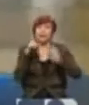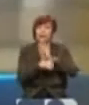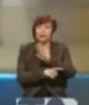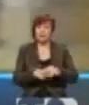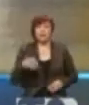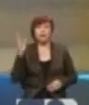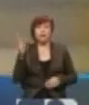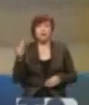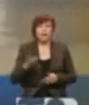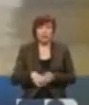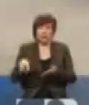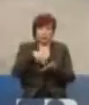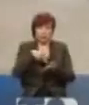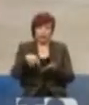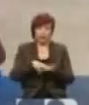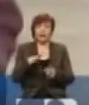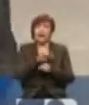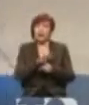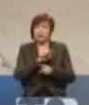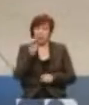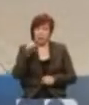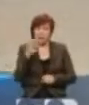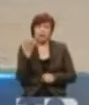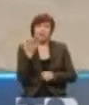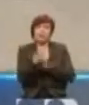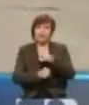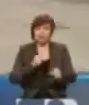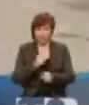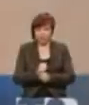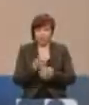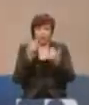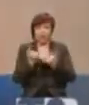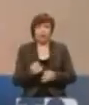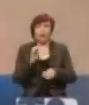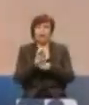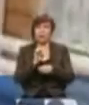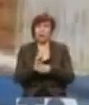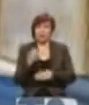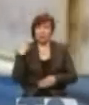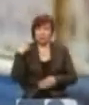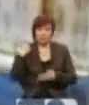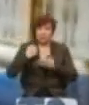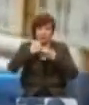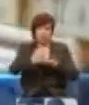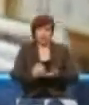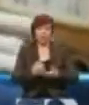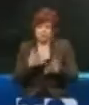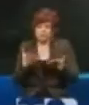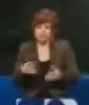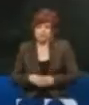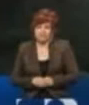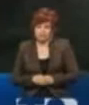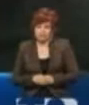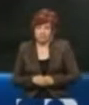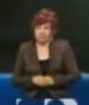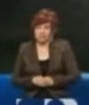15 años y es ahora que decide hablar aun cuando la justicia en Ecuador le ofrece pocas garantías para evitar la impunidad. Eso